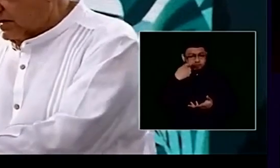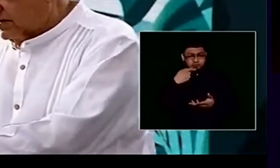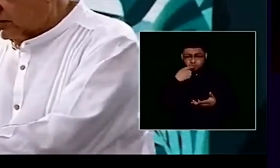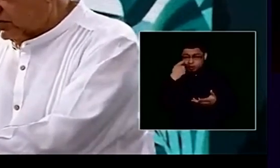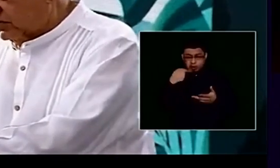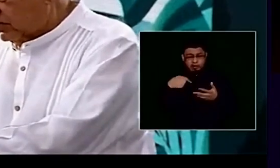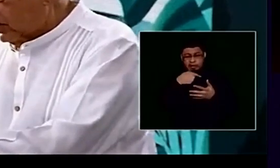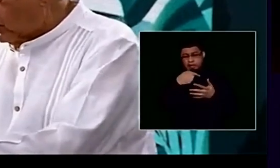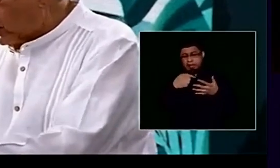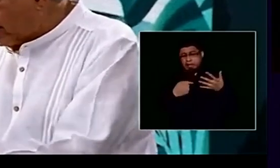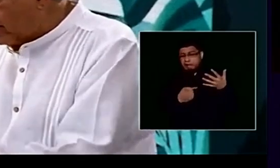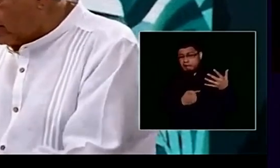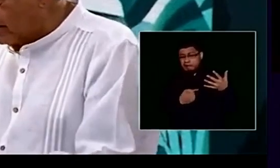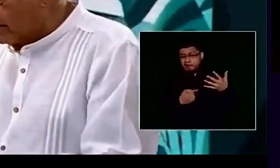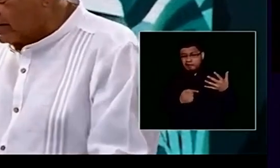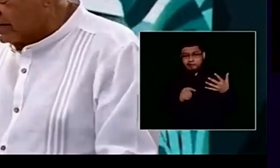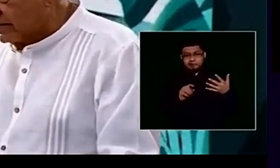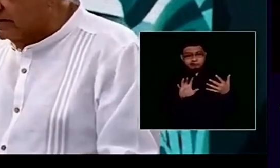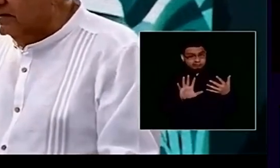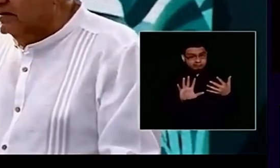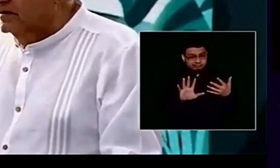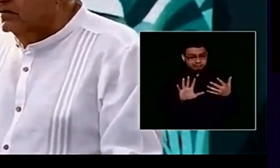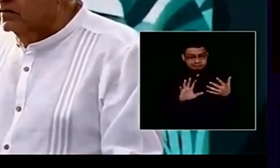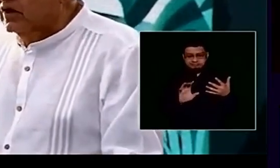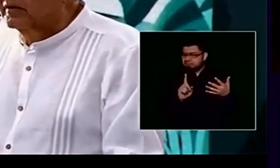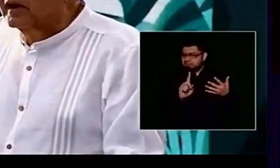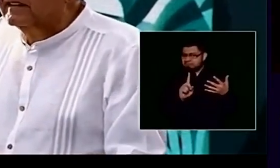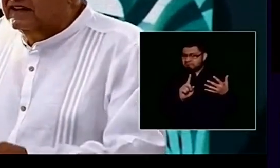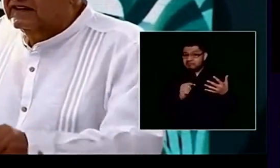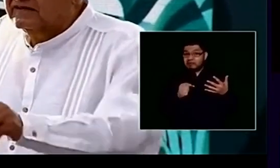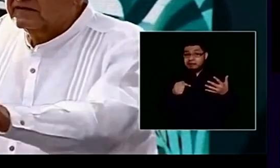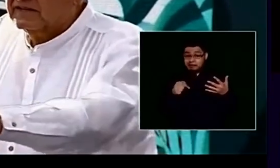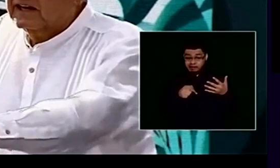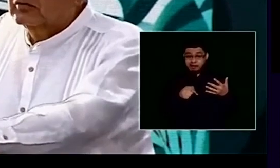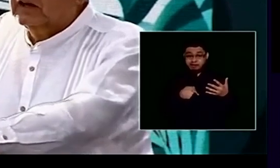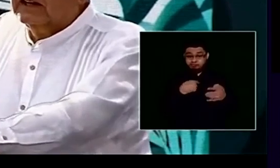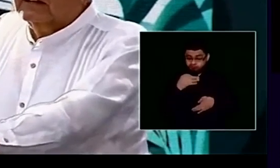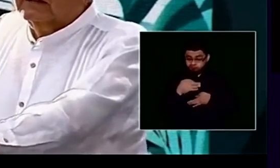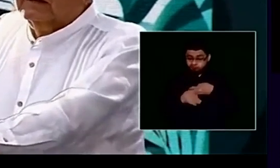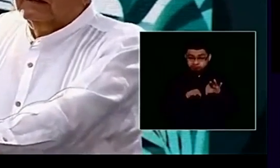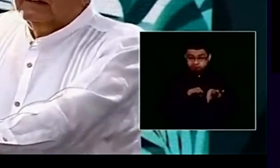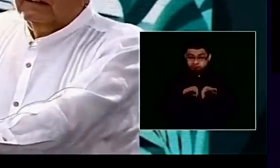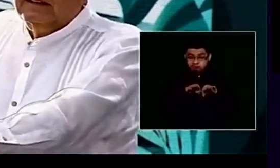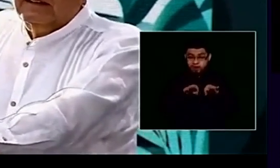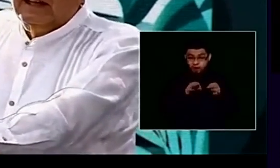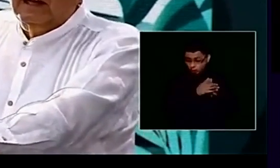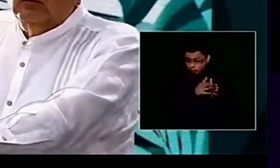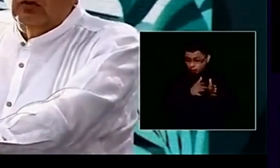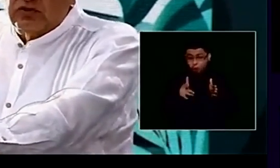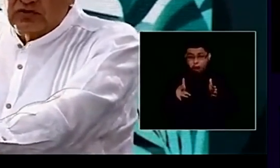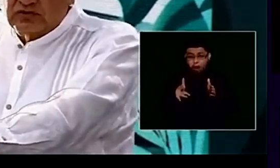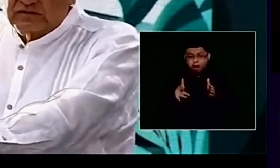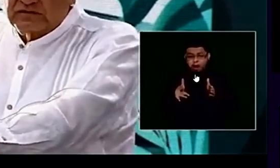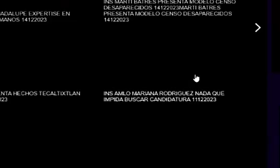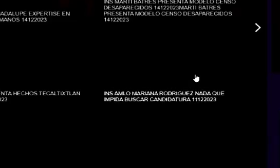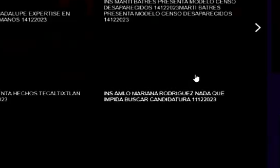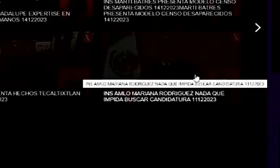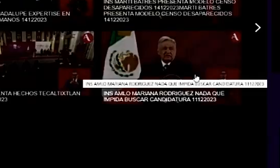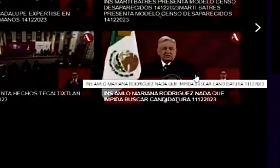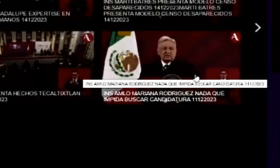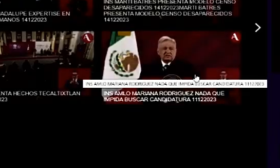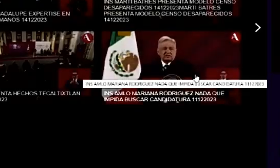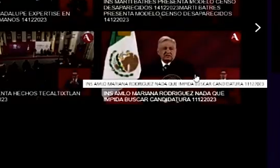si decimos que no hay una obra así en la actualidad en el mundo.